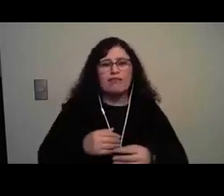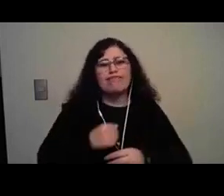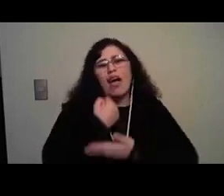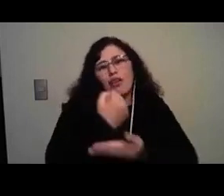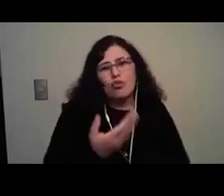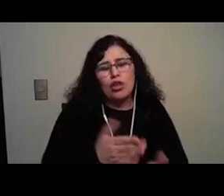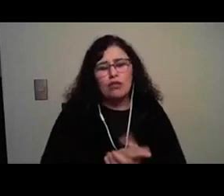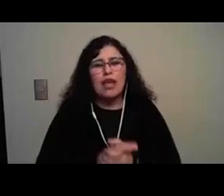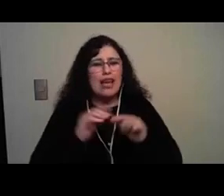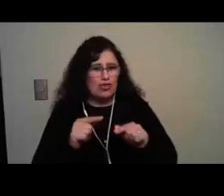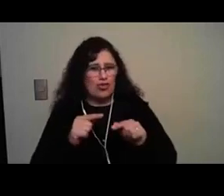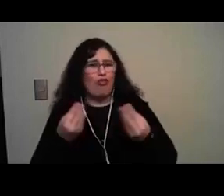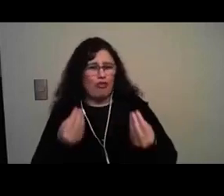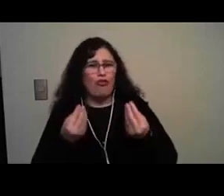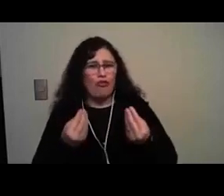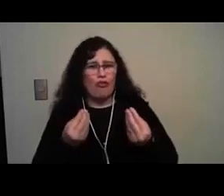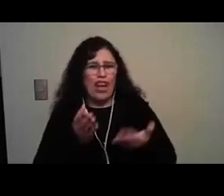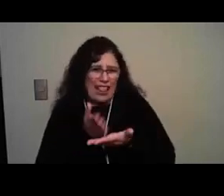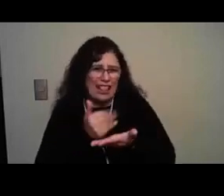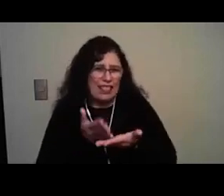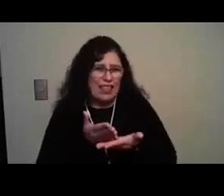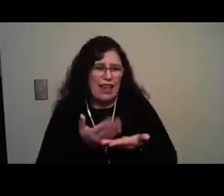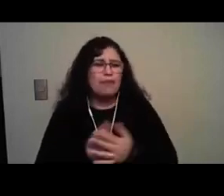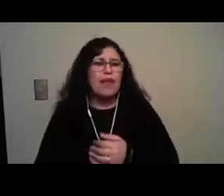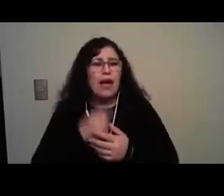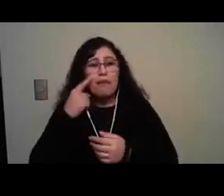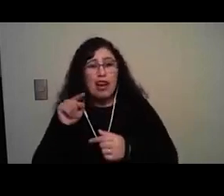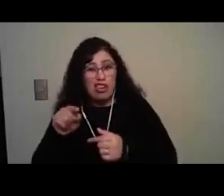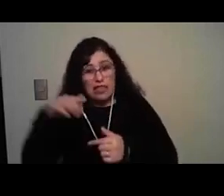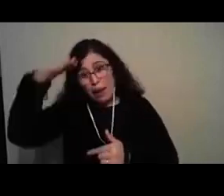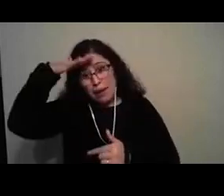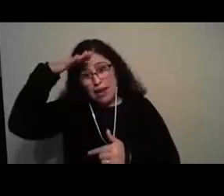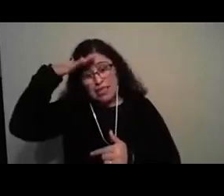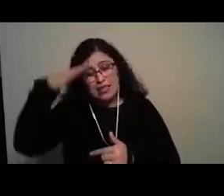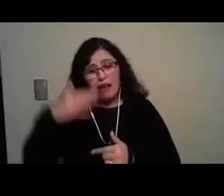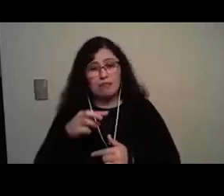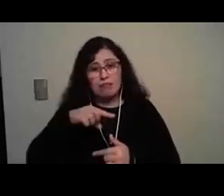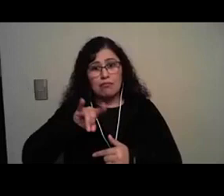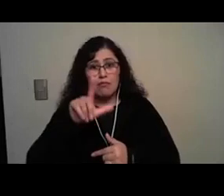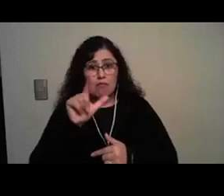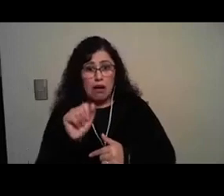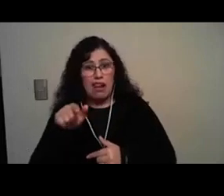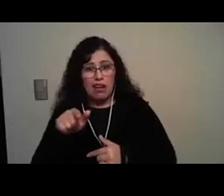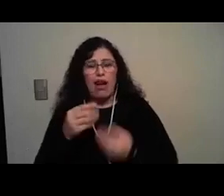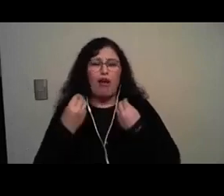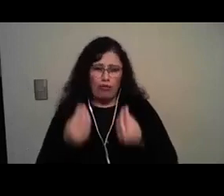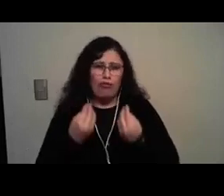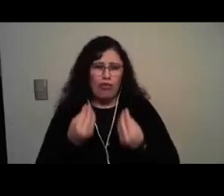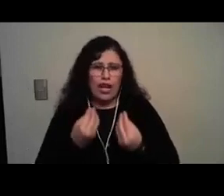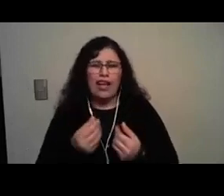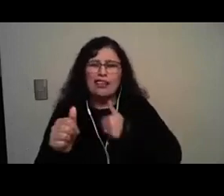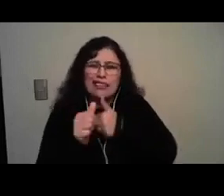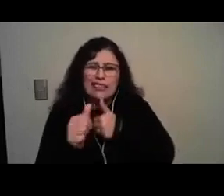Y eso resulta bastante bueno, ¿ya? Pero esa experiencia que ha tenido Paula ya es bastante beneficiosa para un